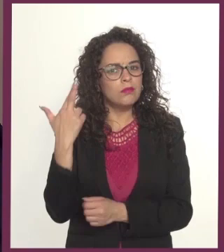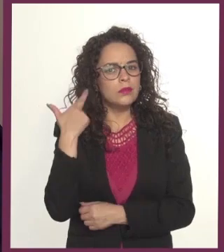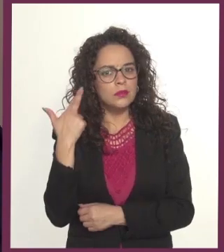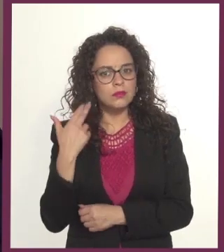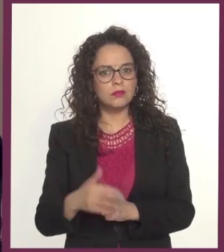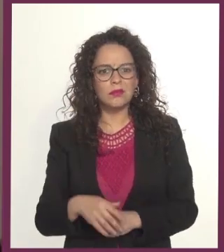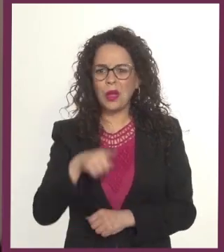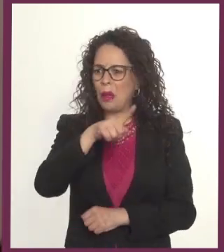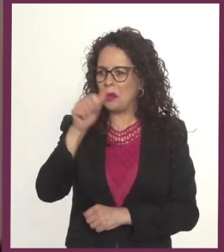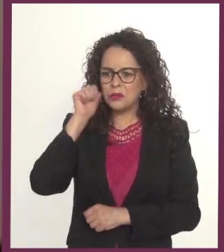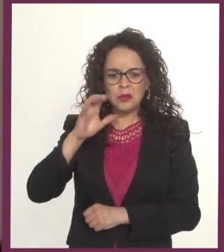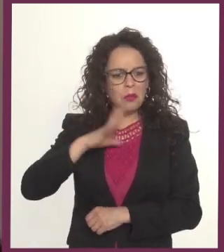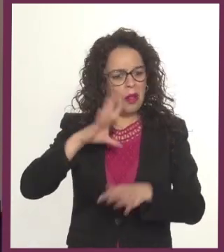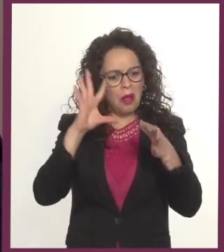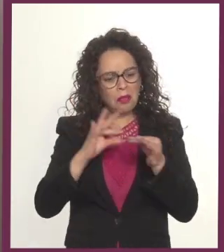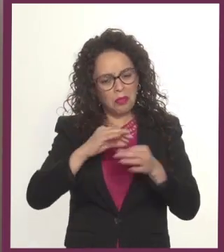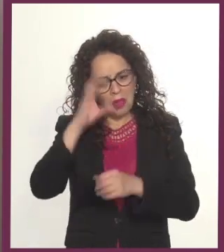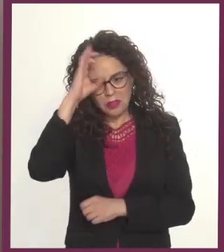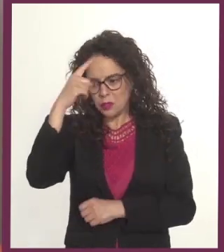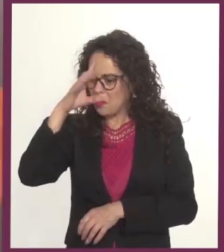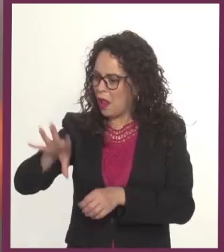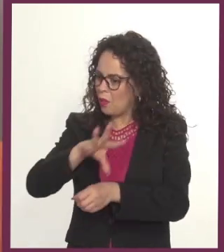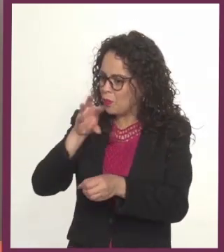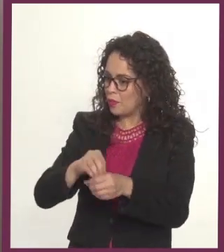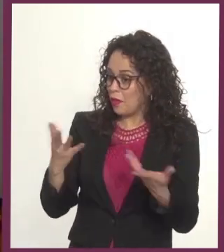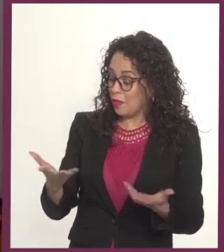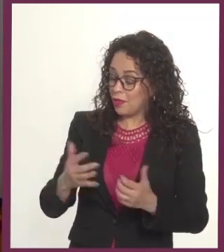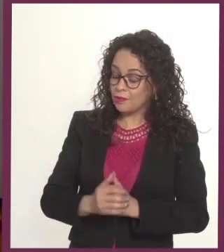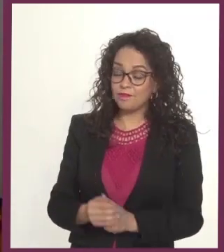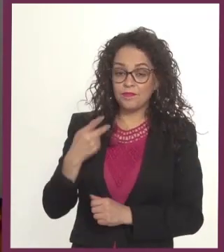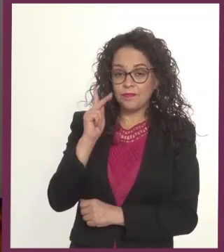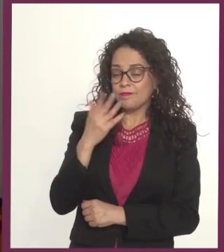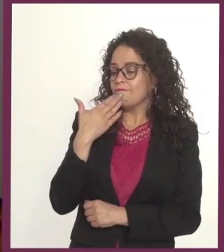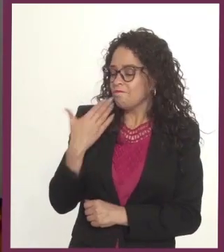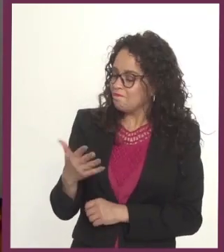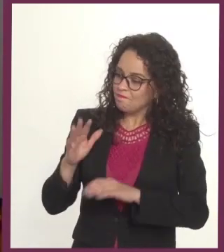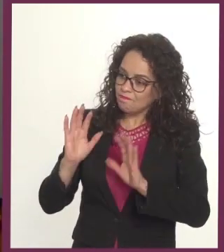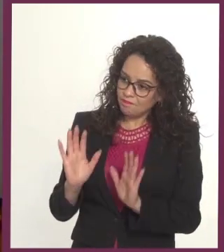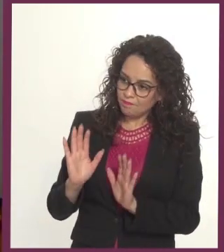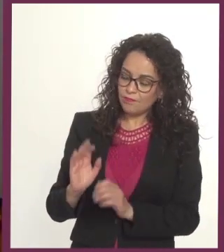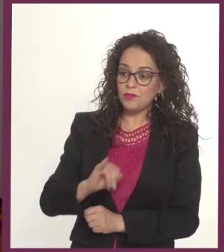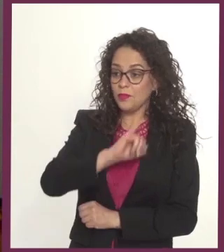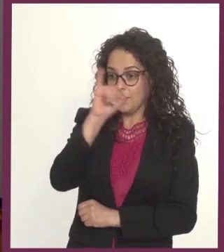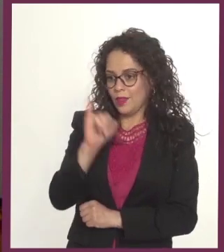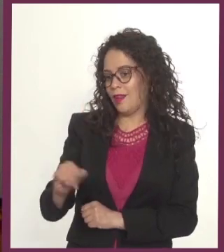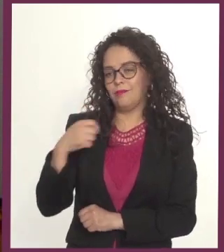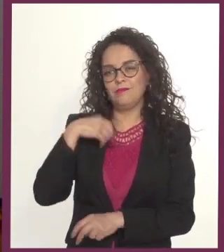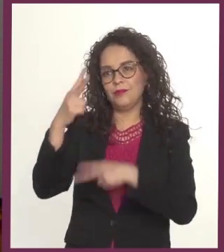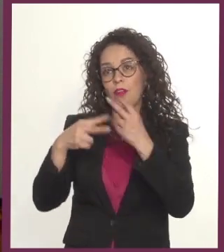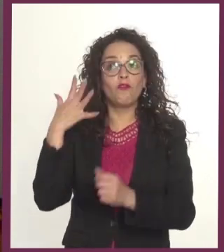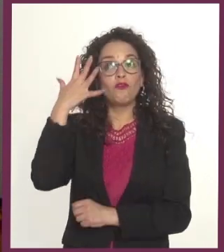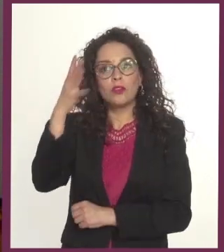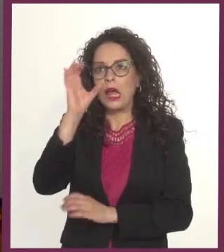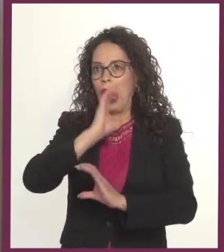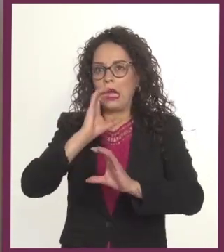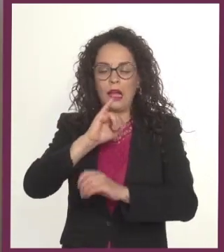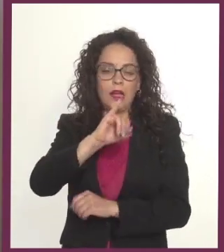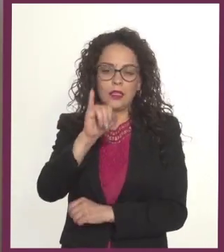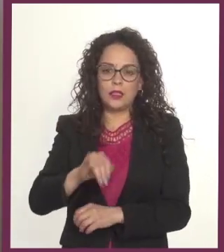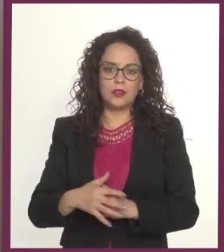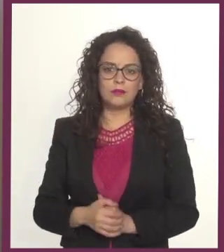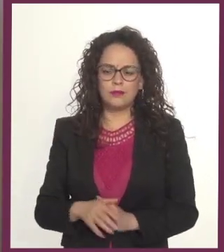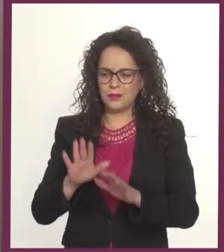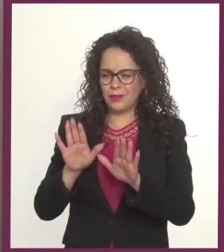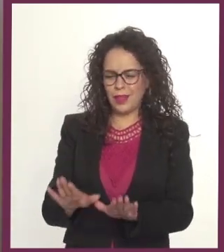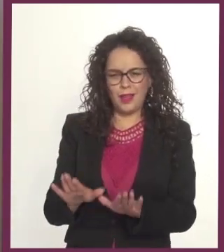tienes una explicación científica para todo. Pero bueno, de cualquier forma, nunca voy a ser cantante ni locutor. Ay,